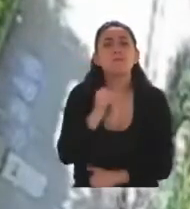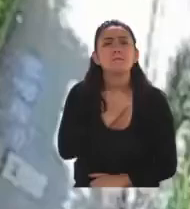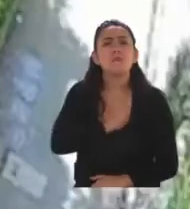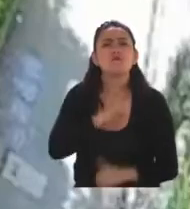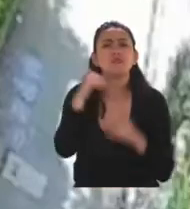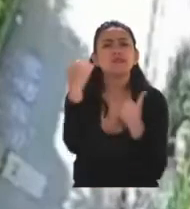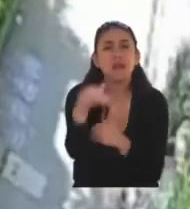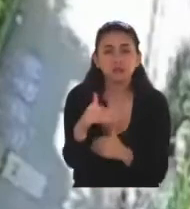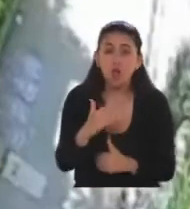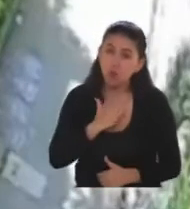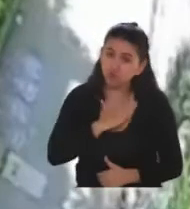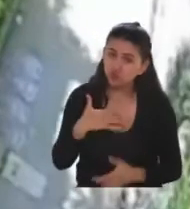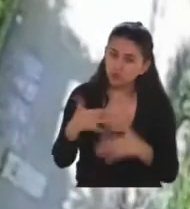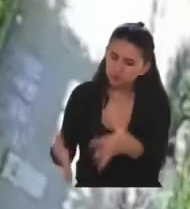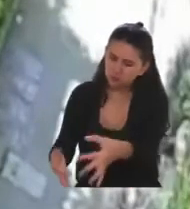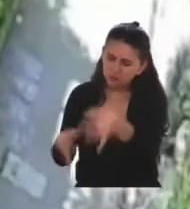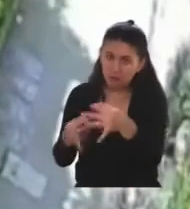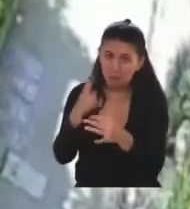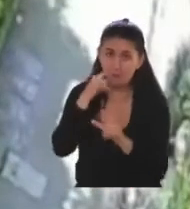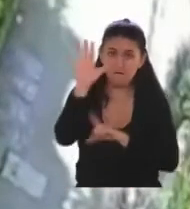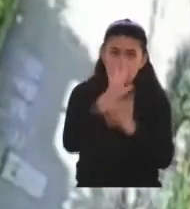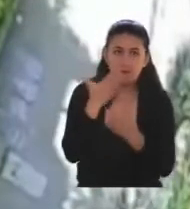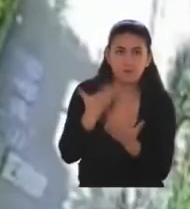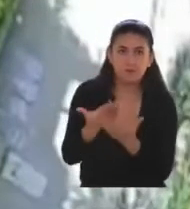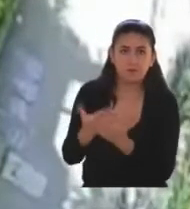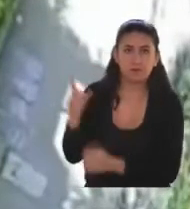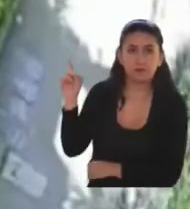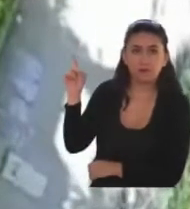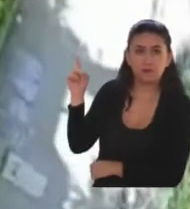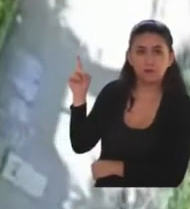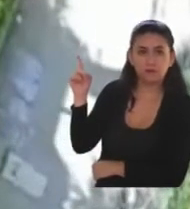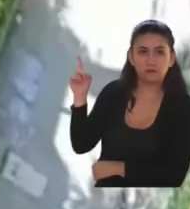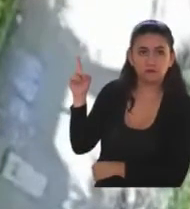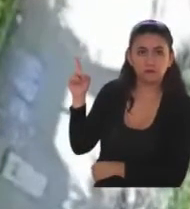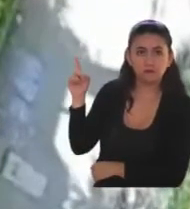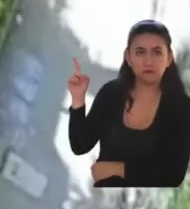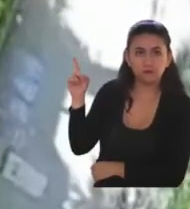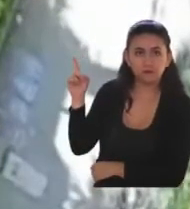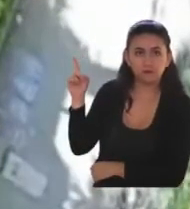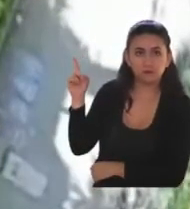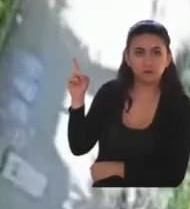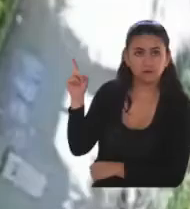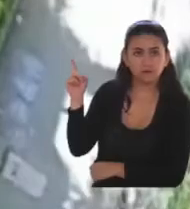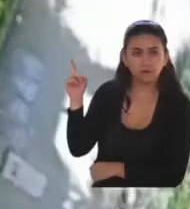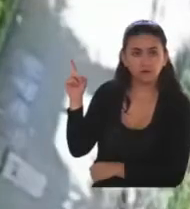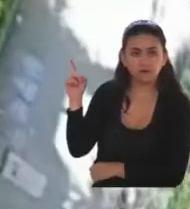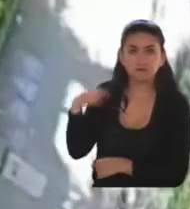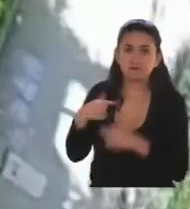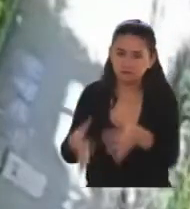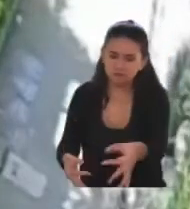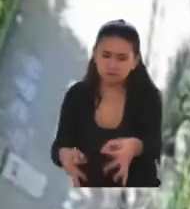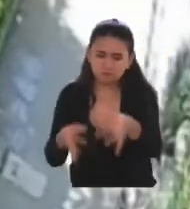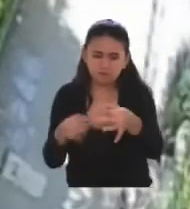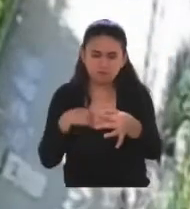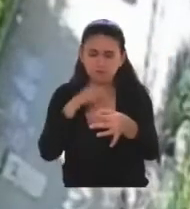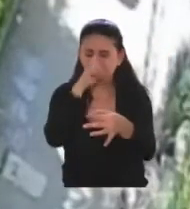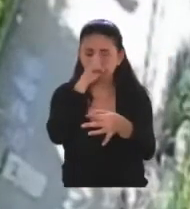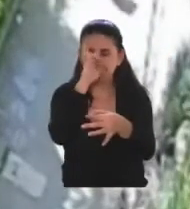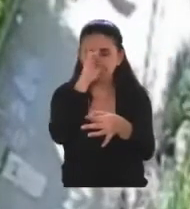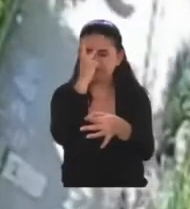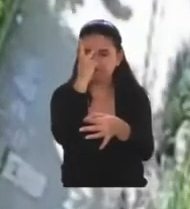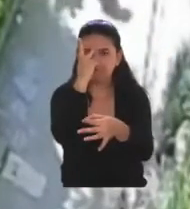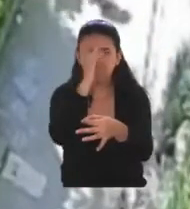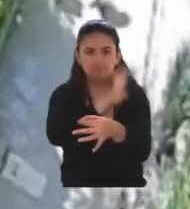una dirección, como se observa en esta cámara de seguridad. No recuerda más. Entró en un estado de inconsciencia, al